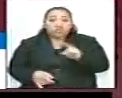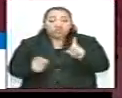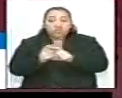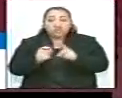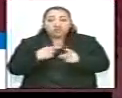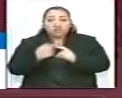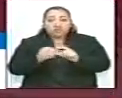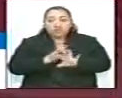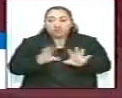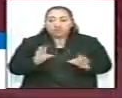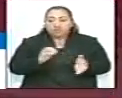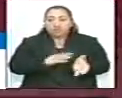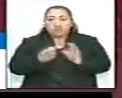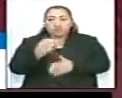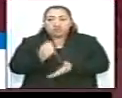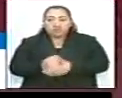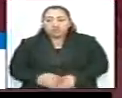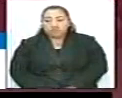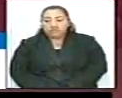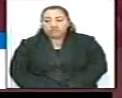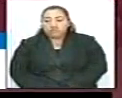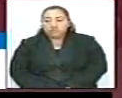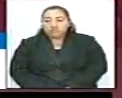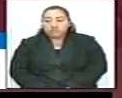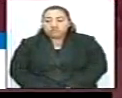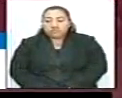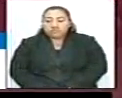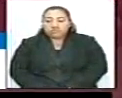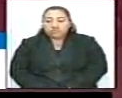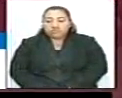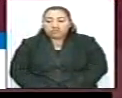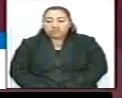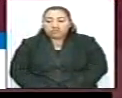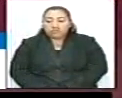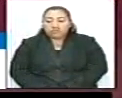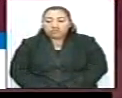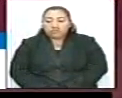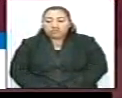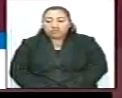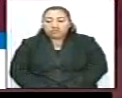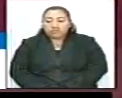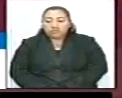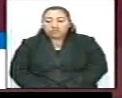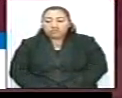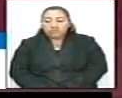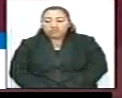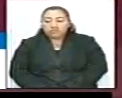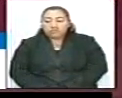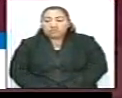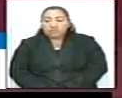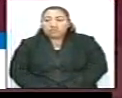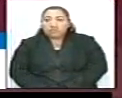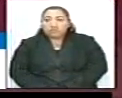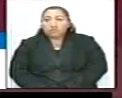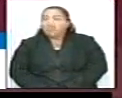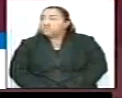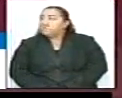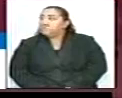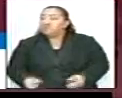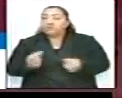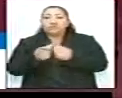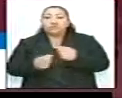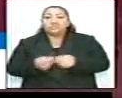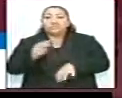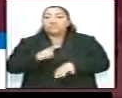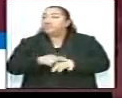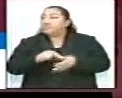De no ser así, pasaremos a aprobar el plan de trabajo. La palabra le vamos a dar al congresista. ¿Algún congresista?